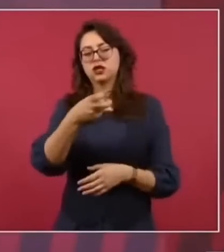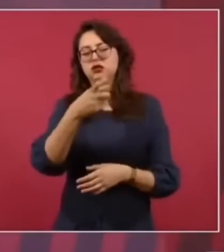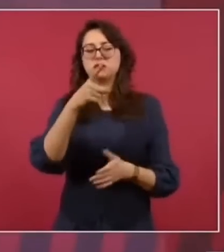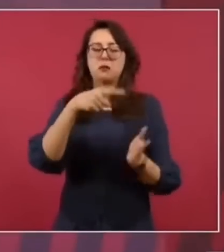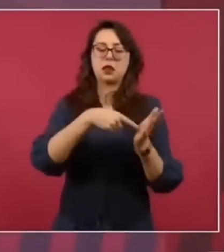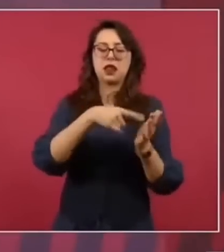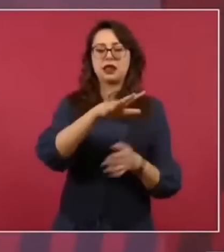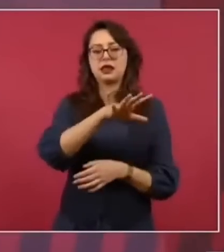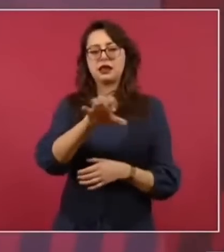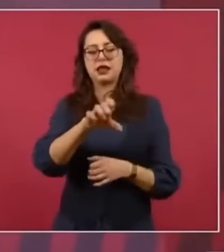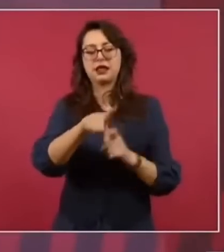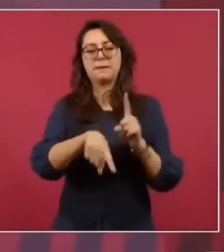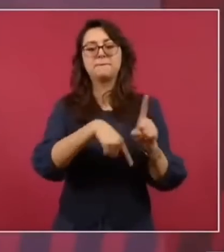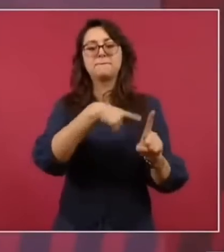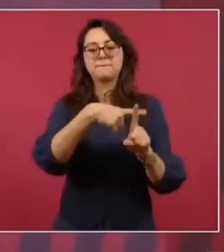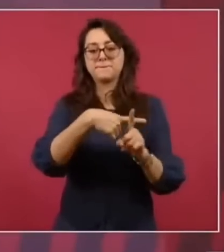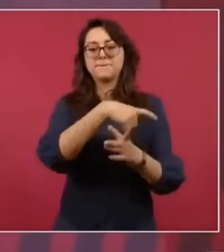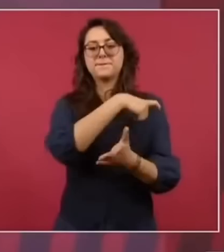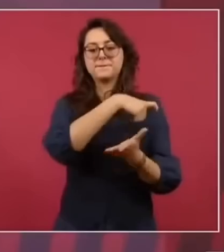1,500 hectáreas.